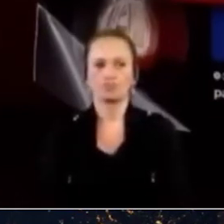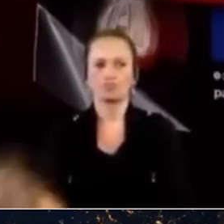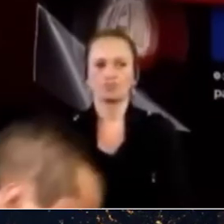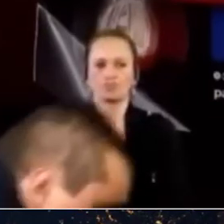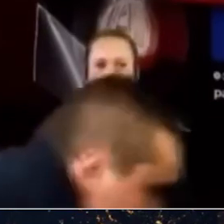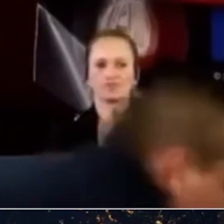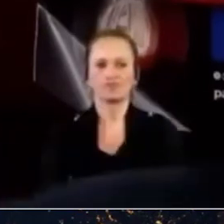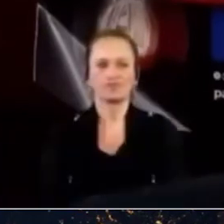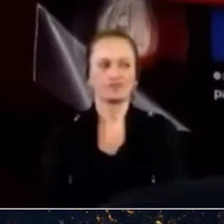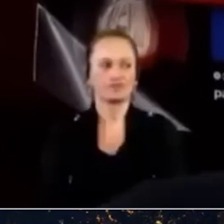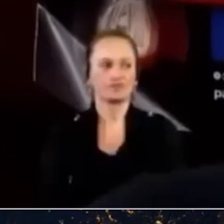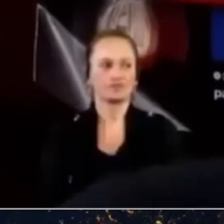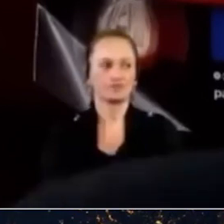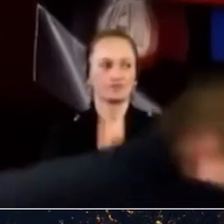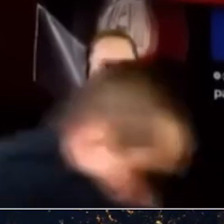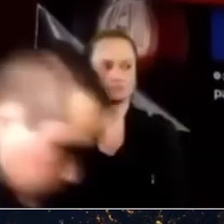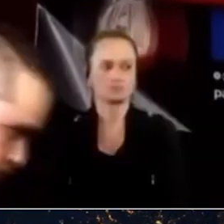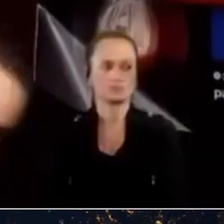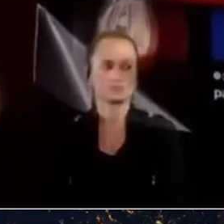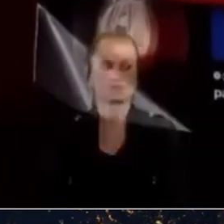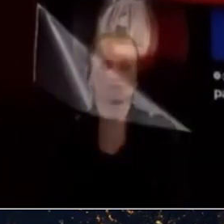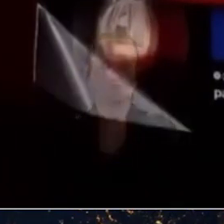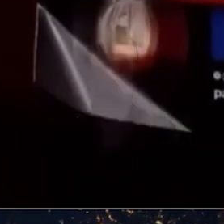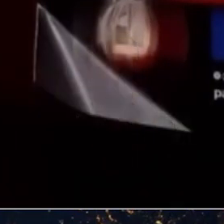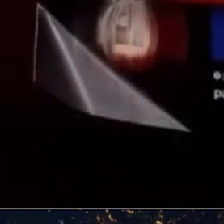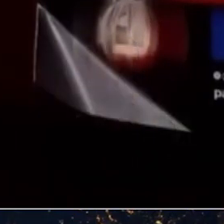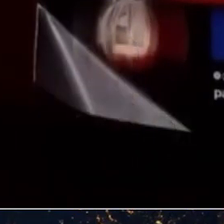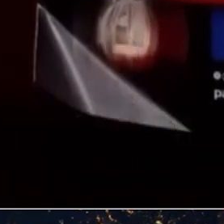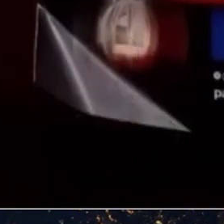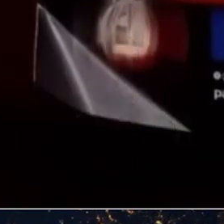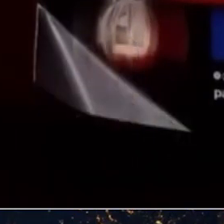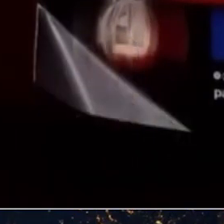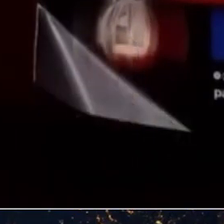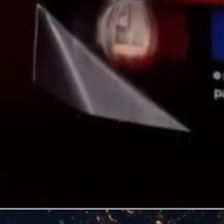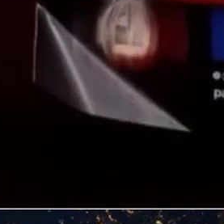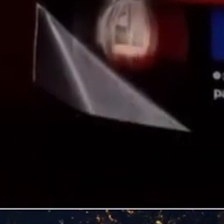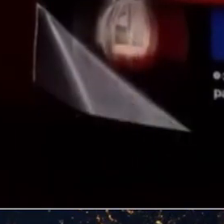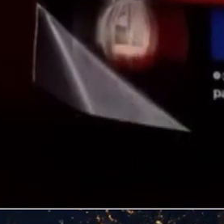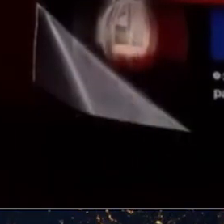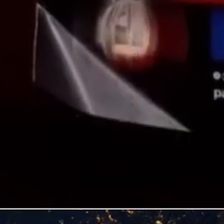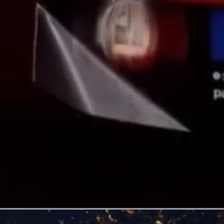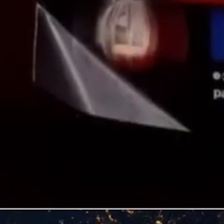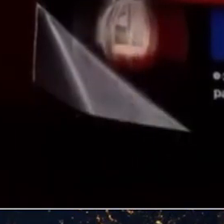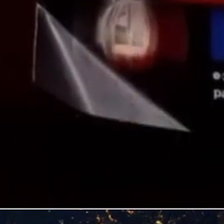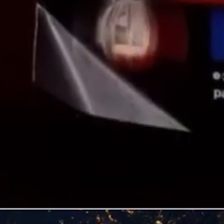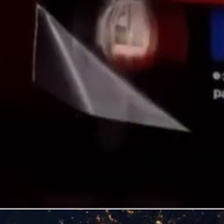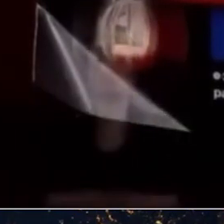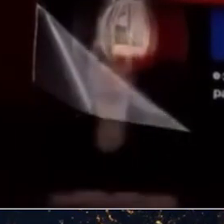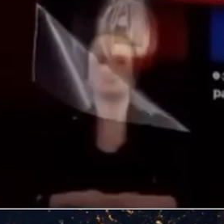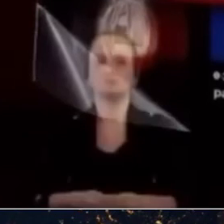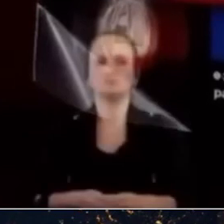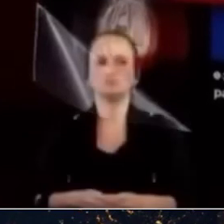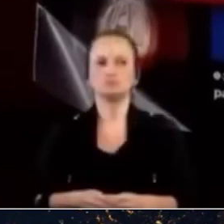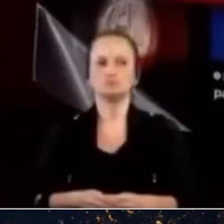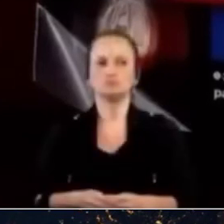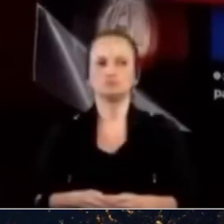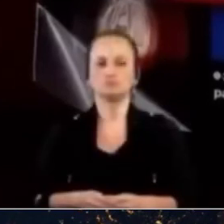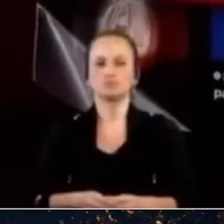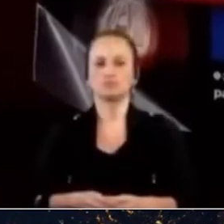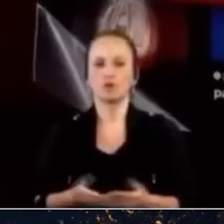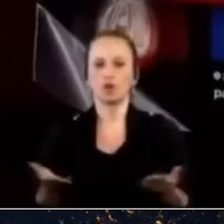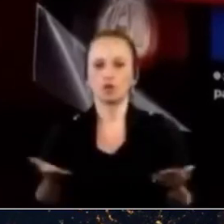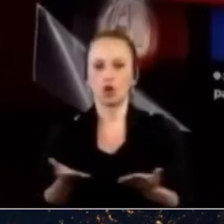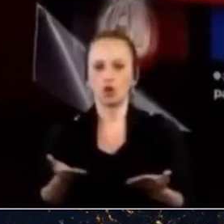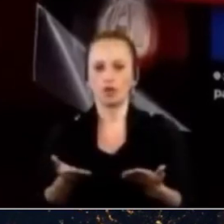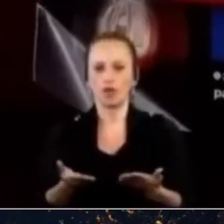bien la sustitución, pero ¿dónde está el bloqueo a los corredores de droga por donde entran las armas, por donde hay tráfico de